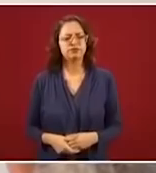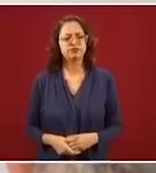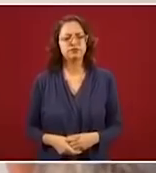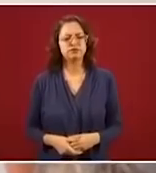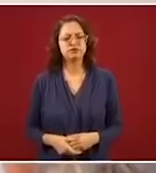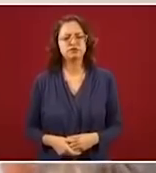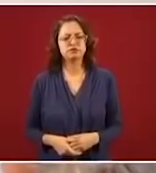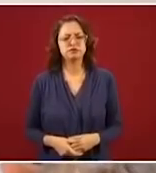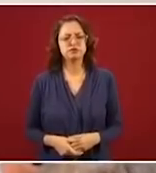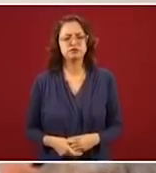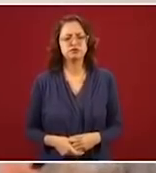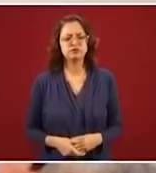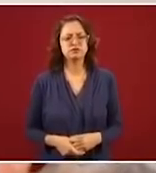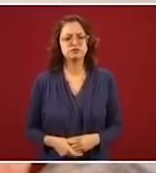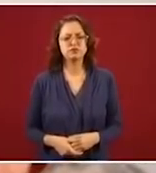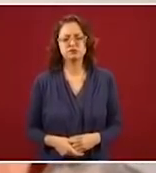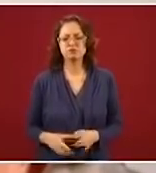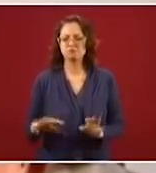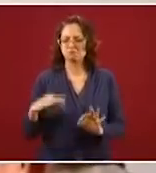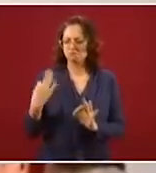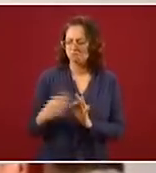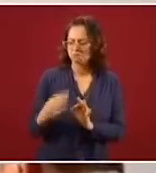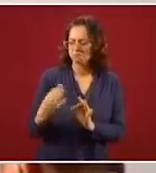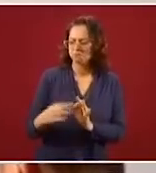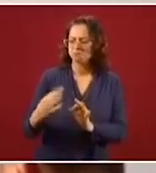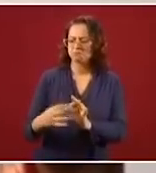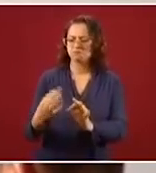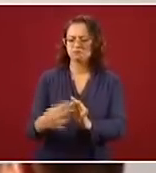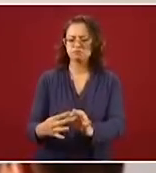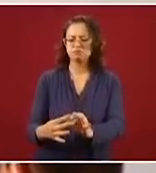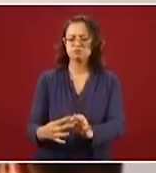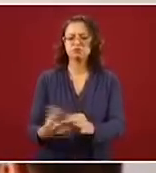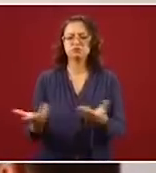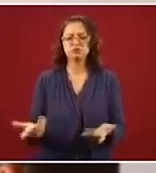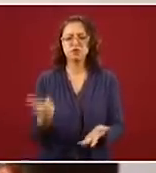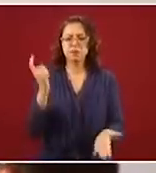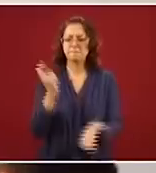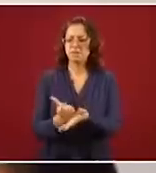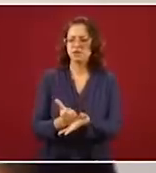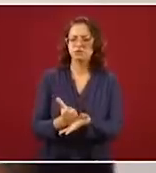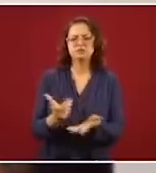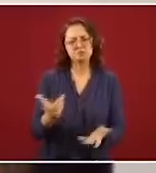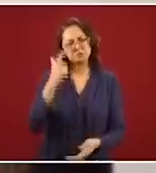pido que se cumpla con el pago